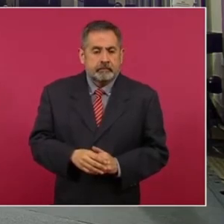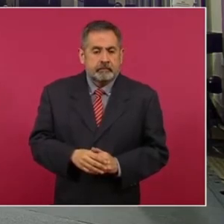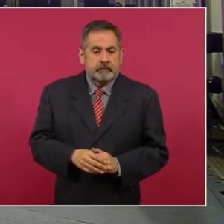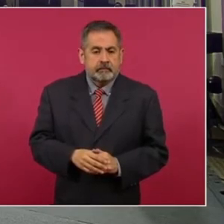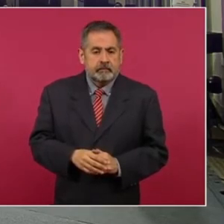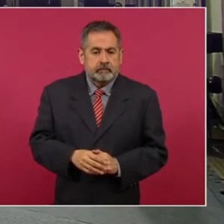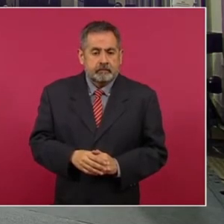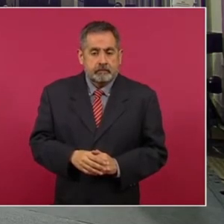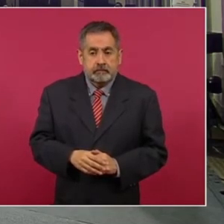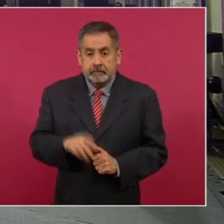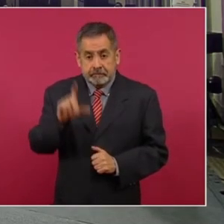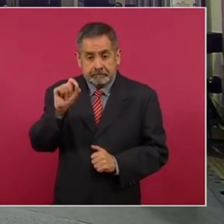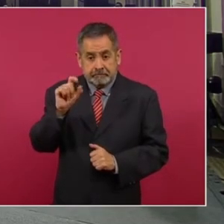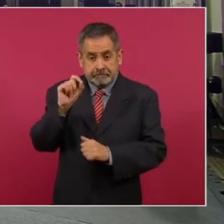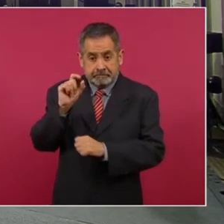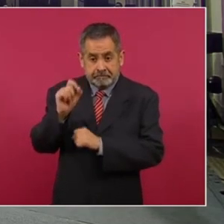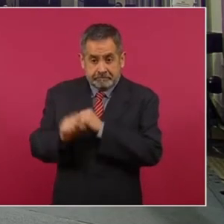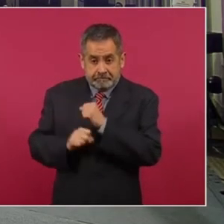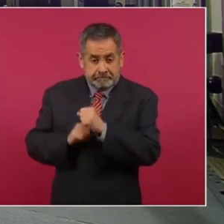Dos décadas